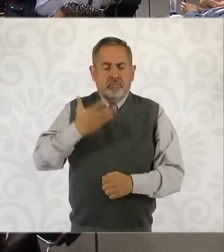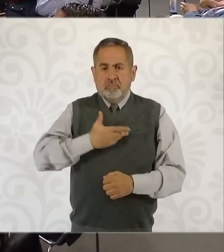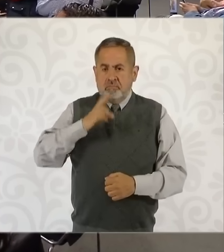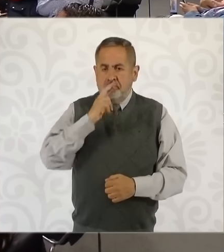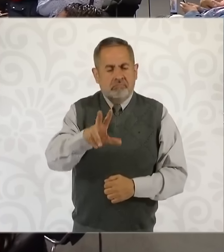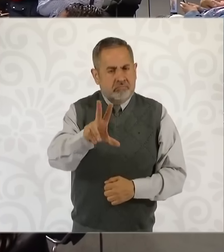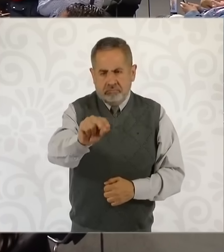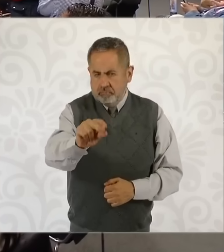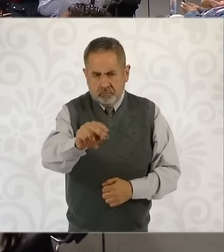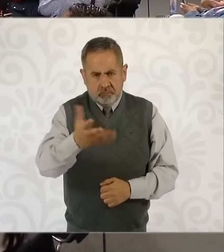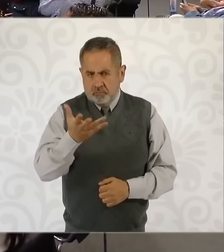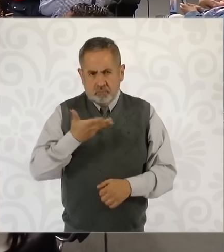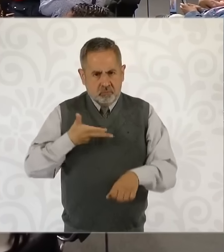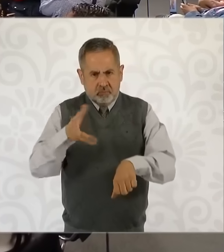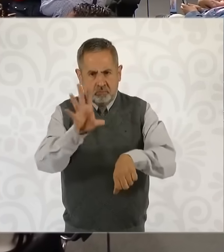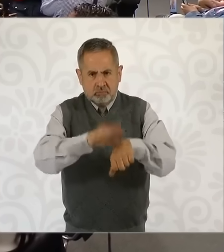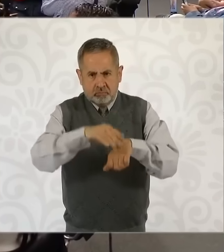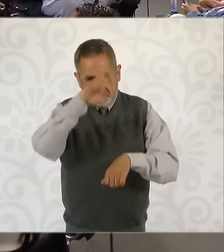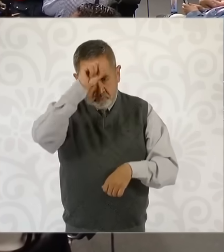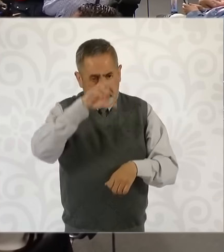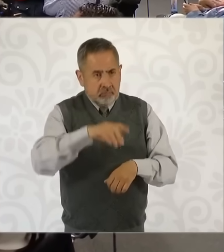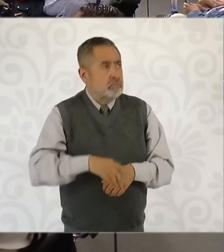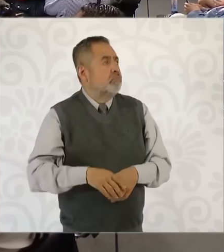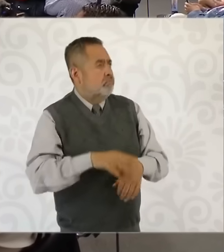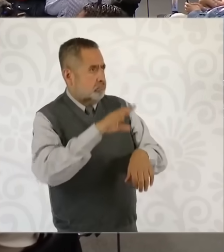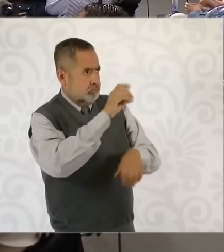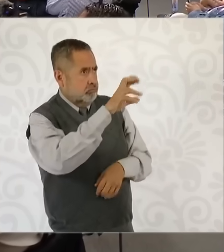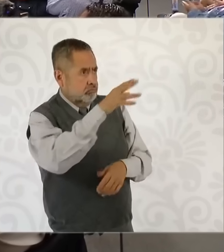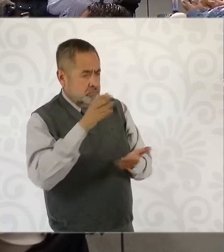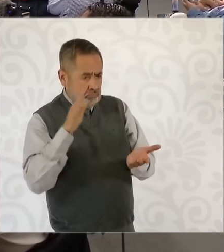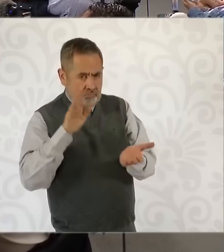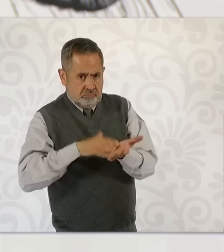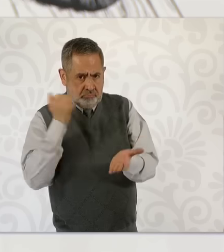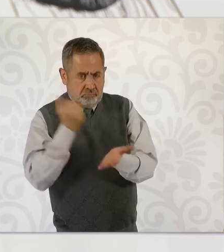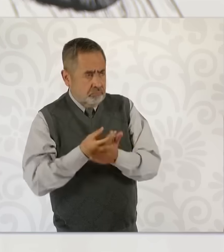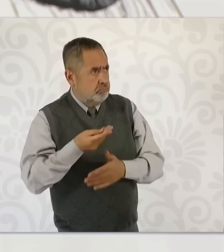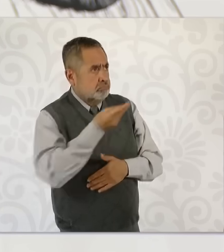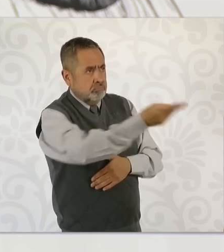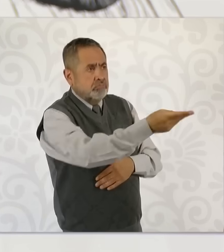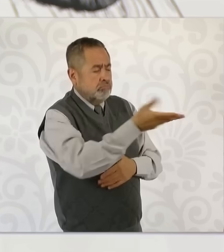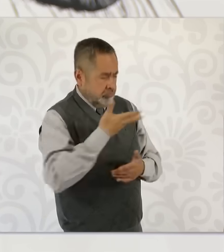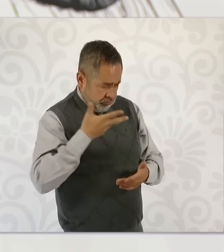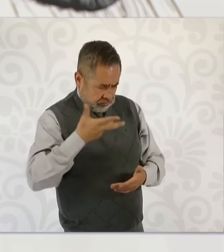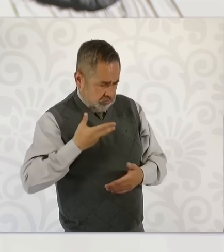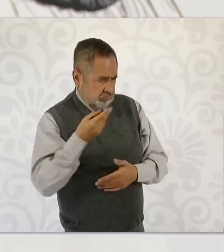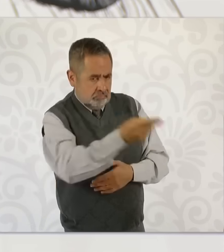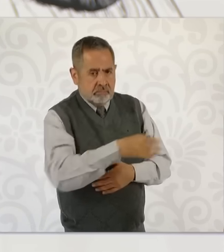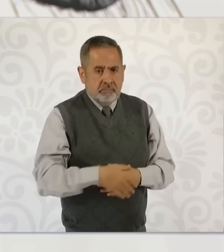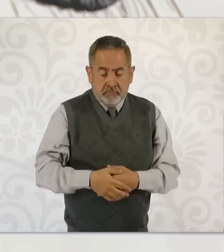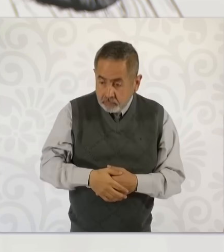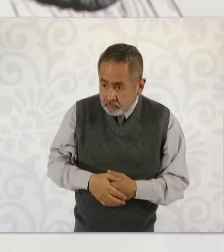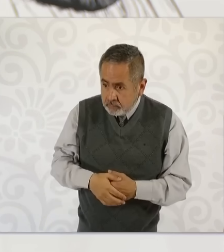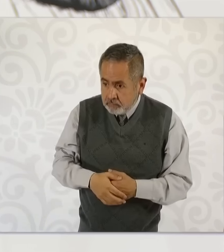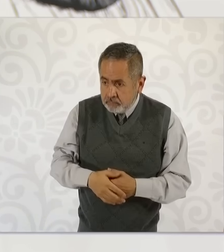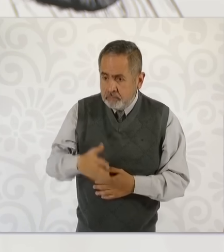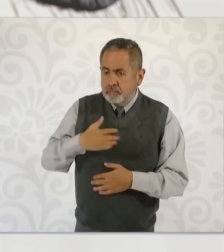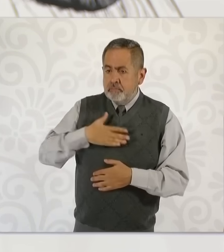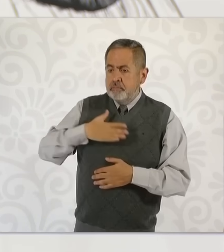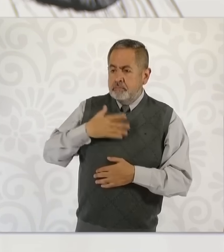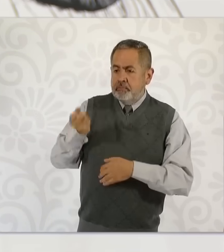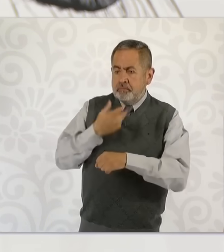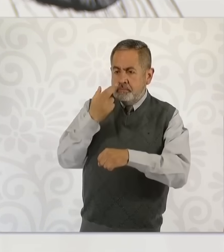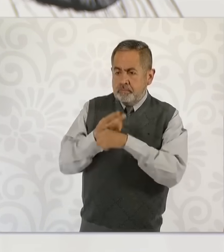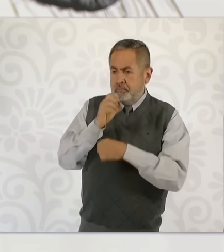mineras. Doctora, aquí le voy a dejar todo, se lo voy a pasar. Pero por parte del área de Secretaría de Economía que